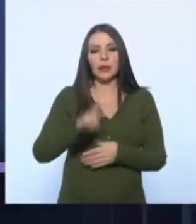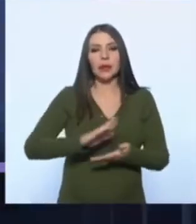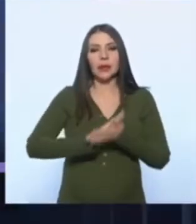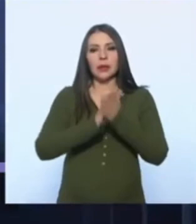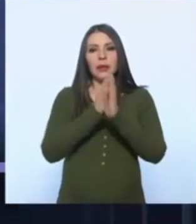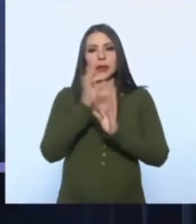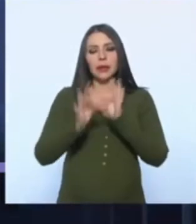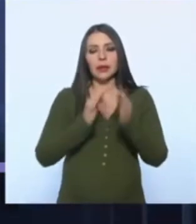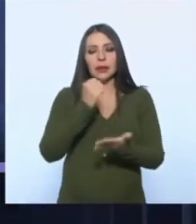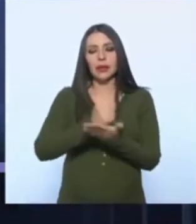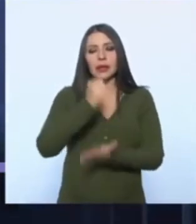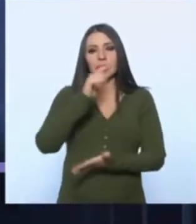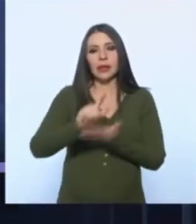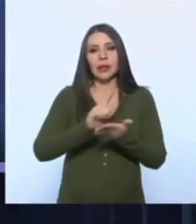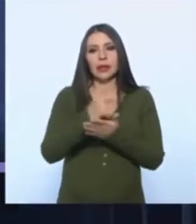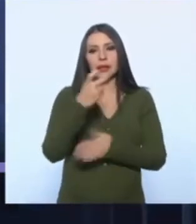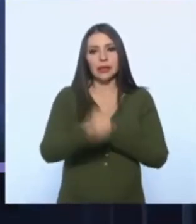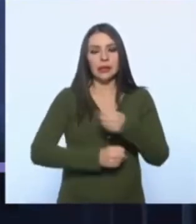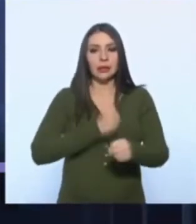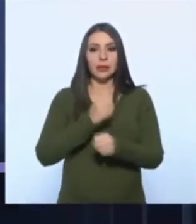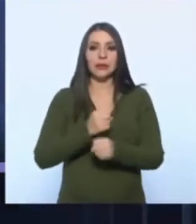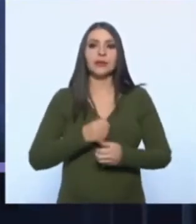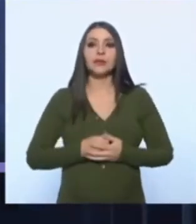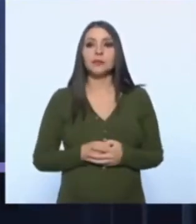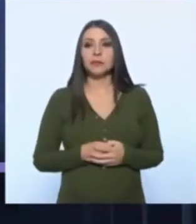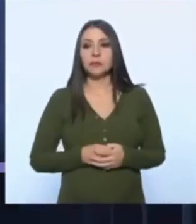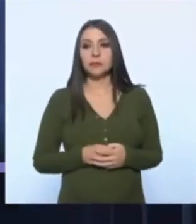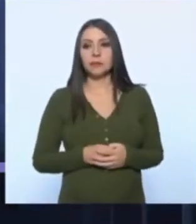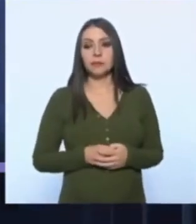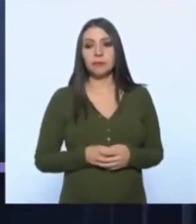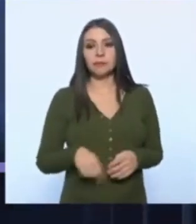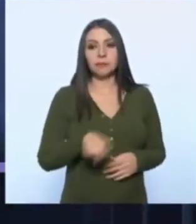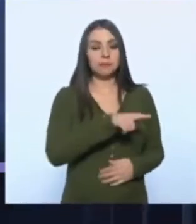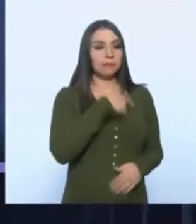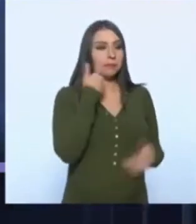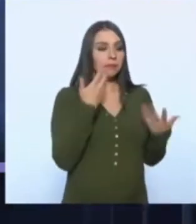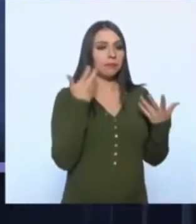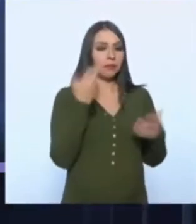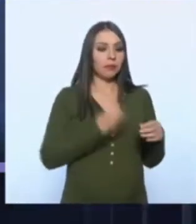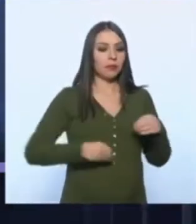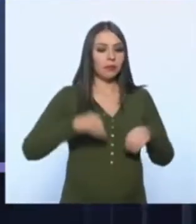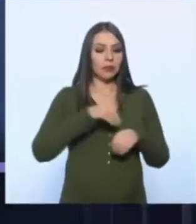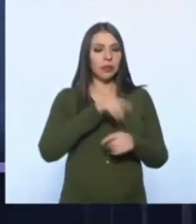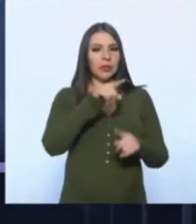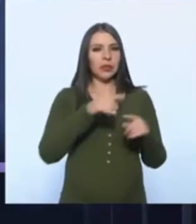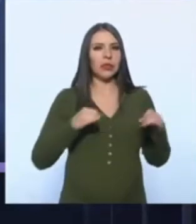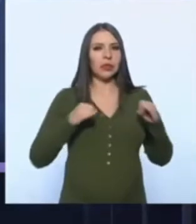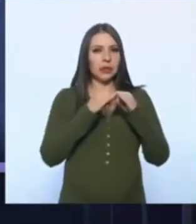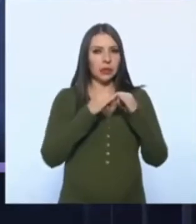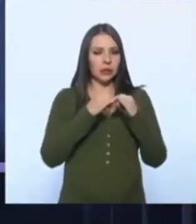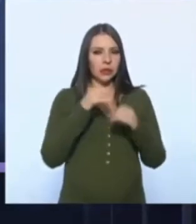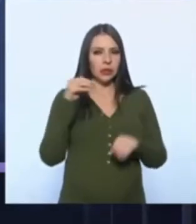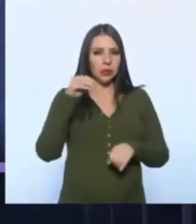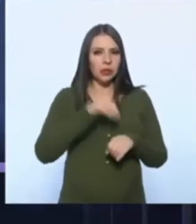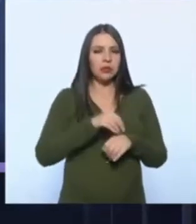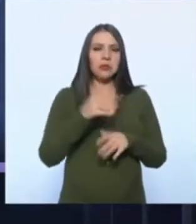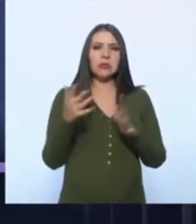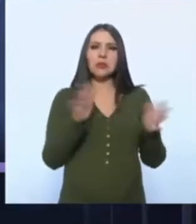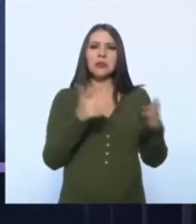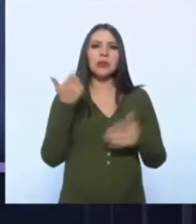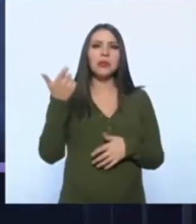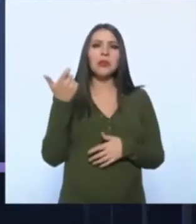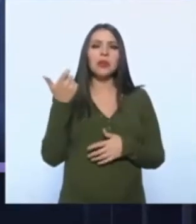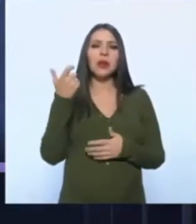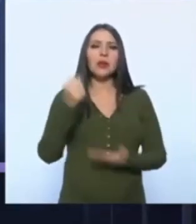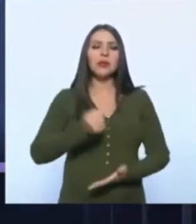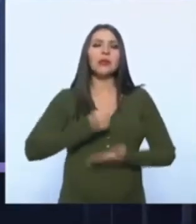el objetivo final sería crear este instituto de la Defensoría Pública y bueno, ¿cuál es el presupuesto que ustedes calculan con el que